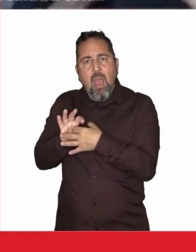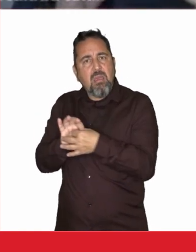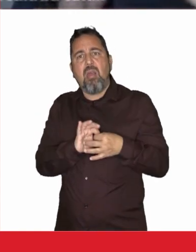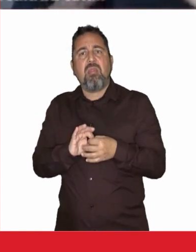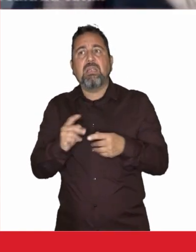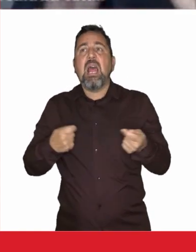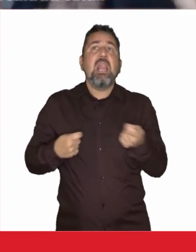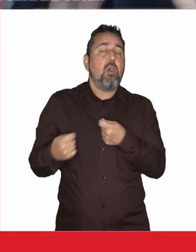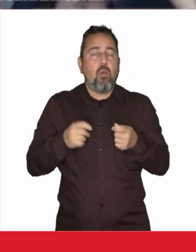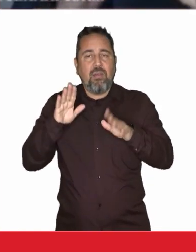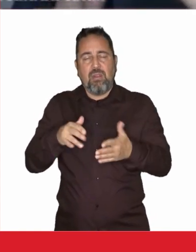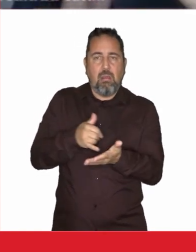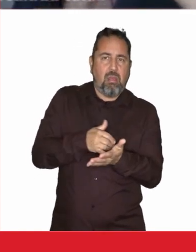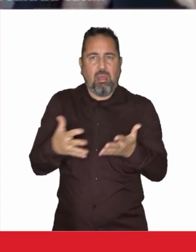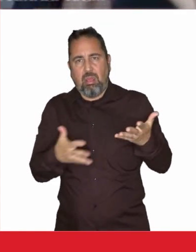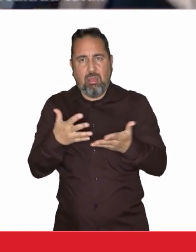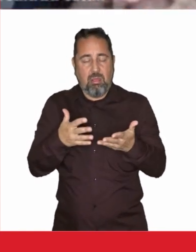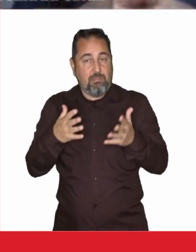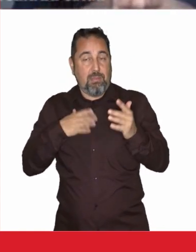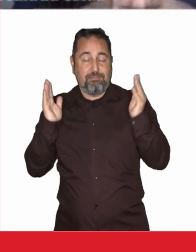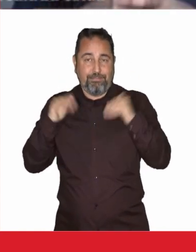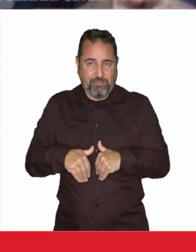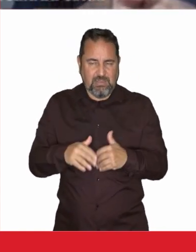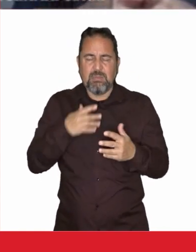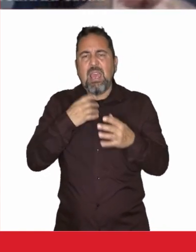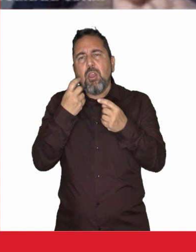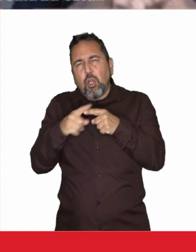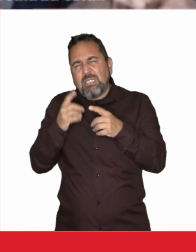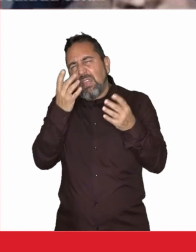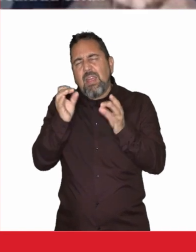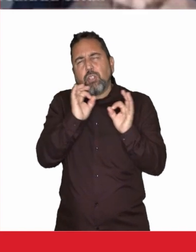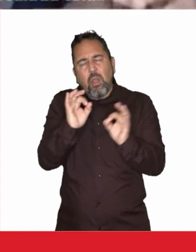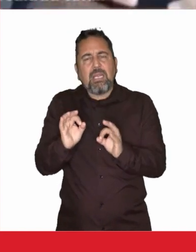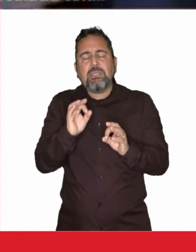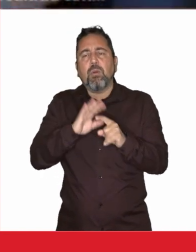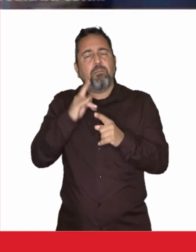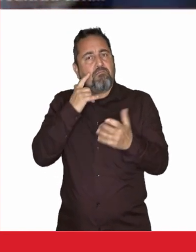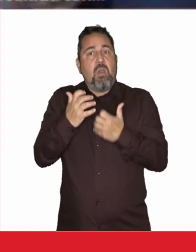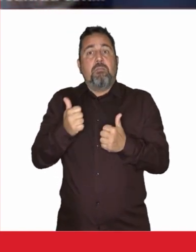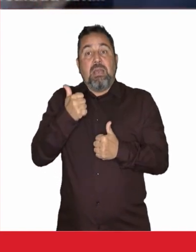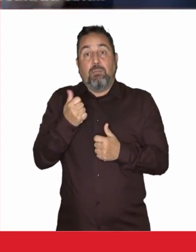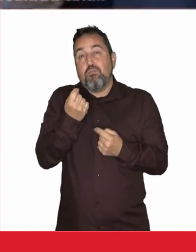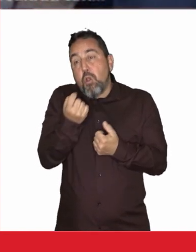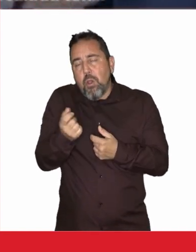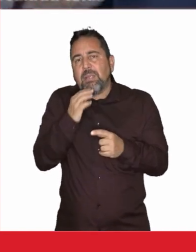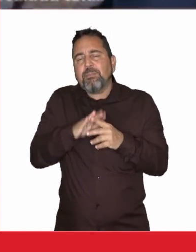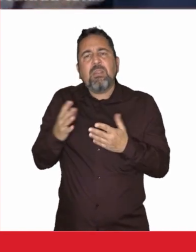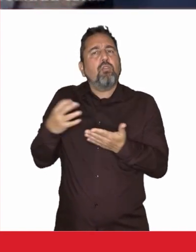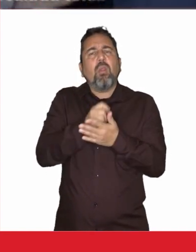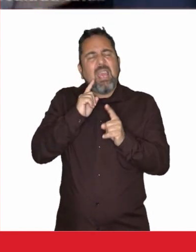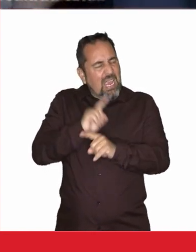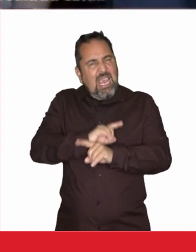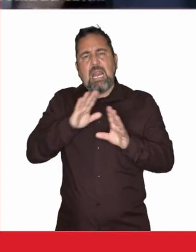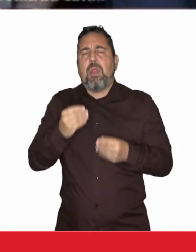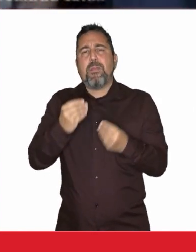concretas que estamos cubriendo con esta alianza, el negocio se va a tambalear. La idea de cosas concretas, como veis, la remarcamos un poco, para